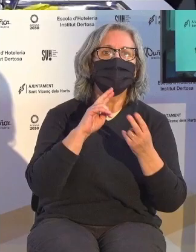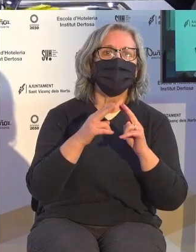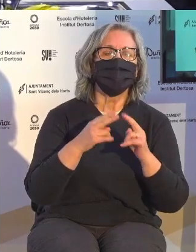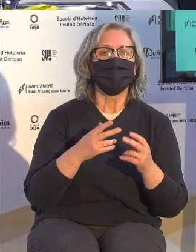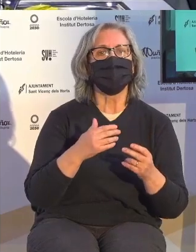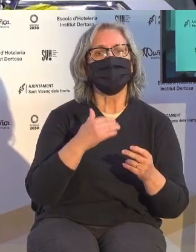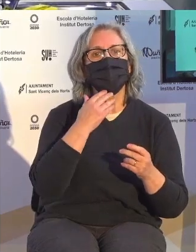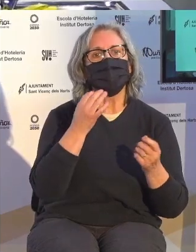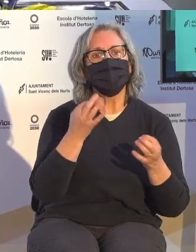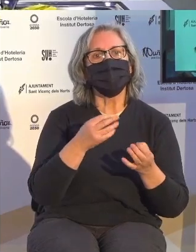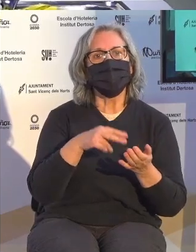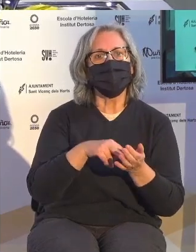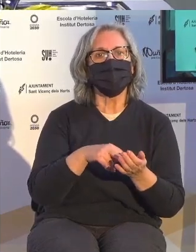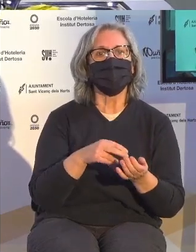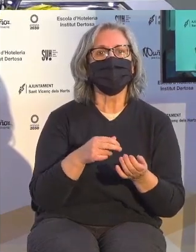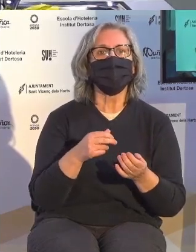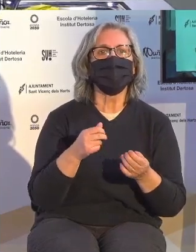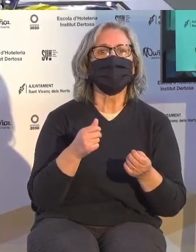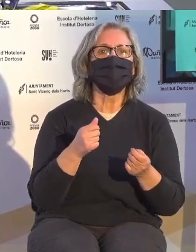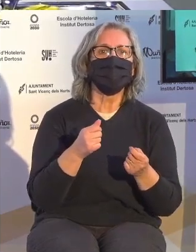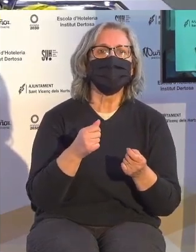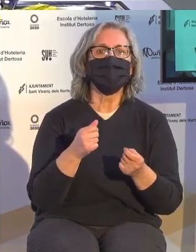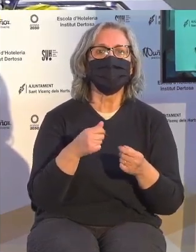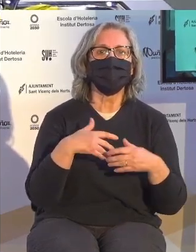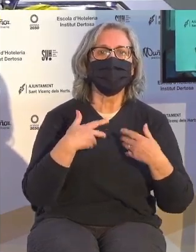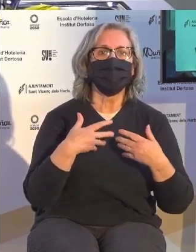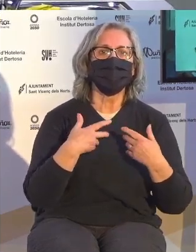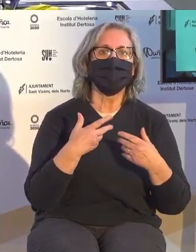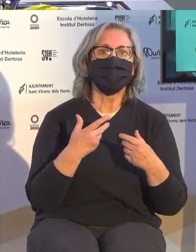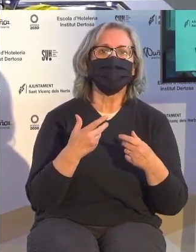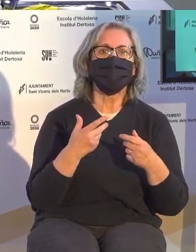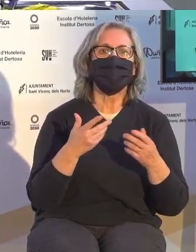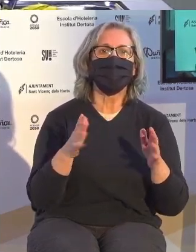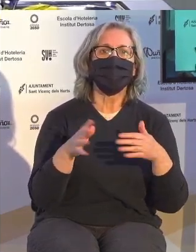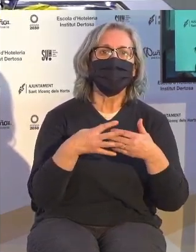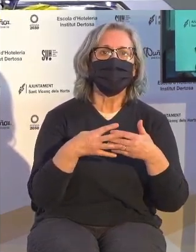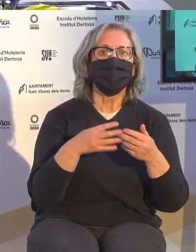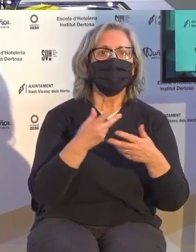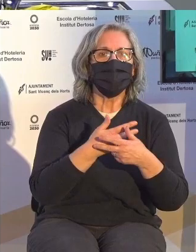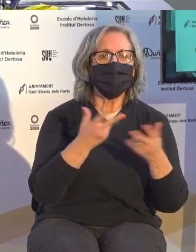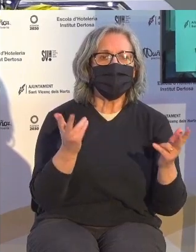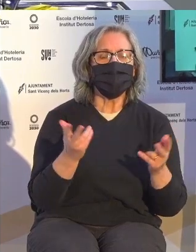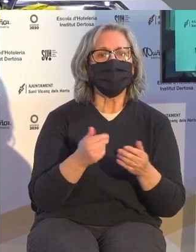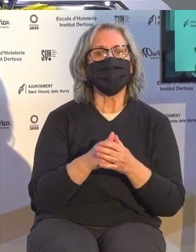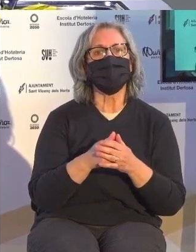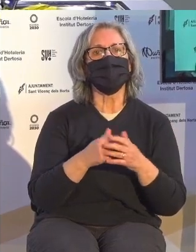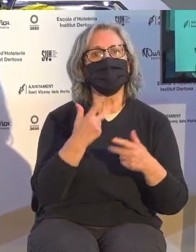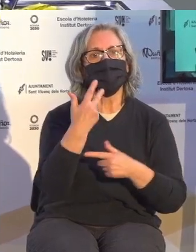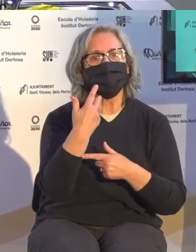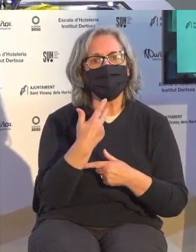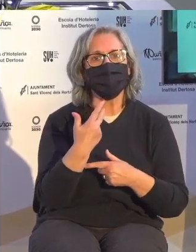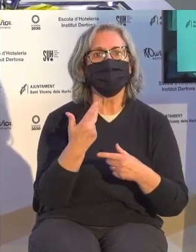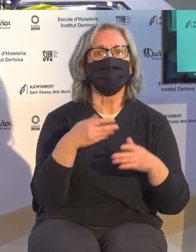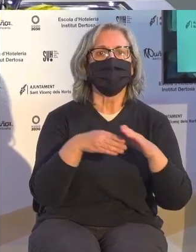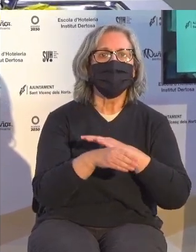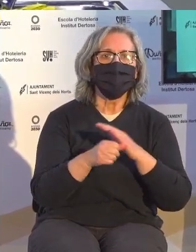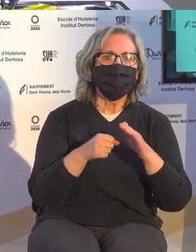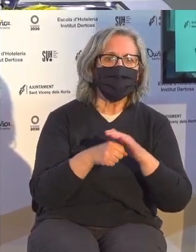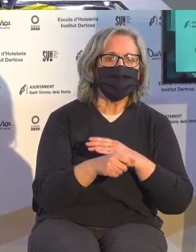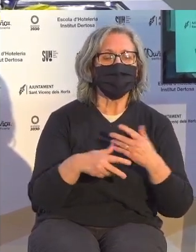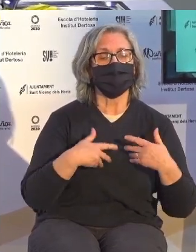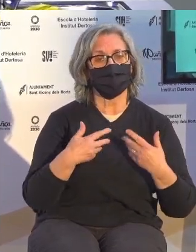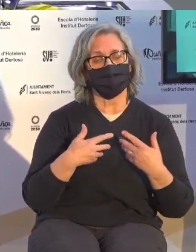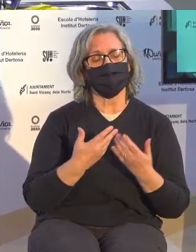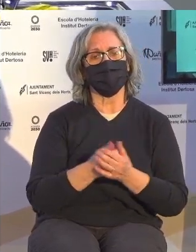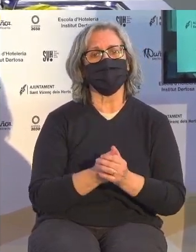que no tenemos que hacer por su por cámaras y por internet eso está muy bueno me gustaría de agradecer al